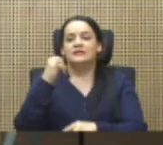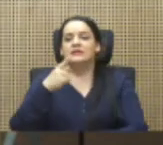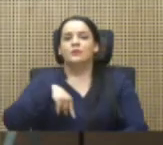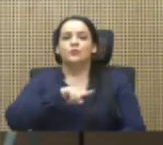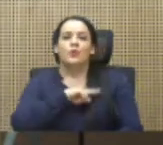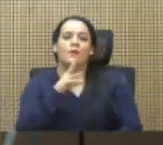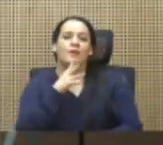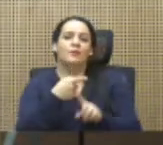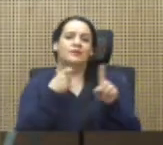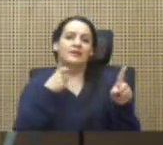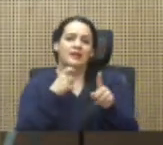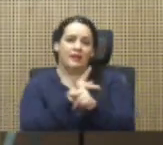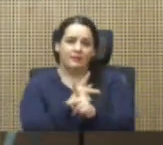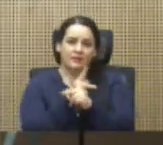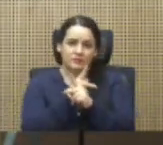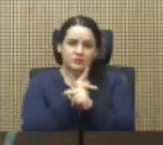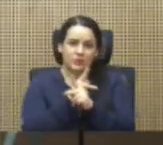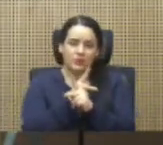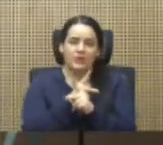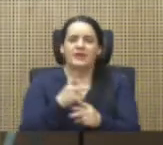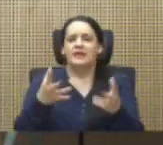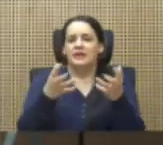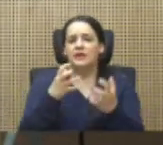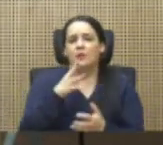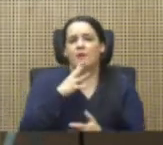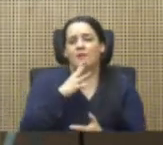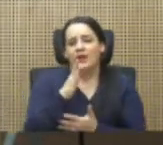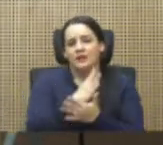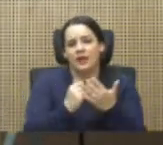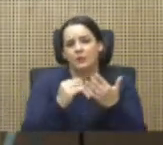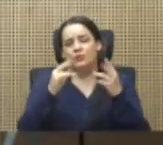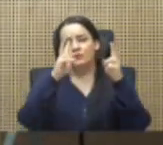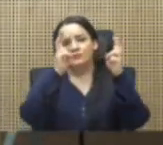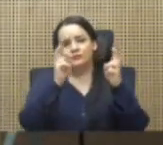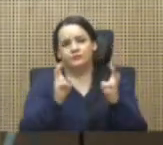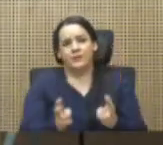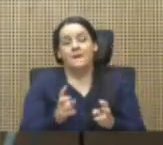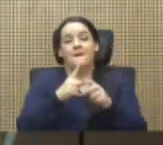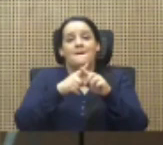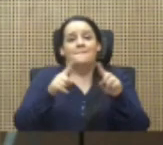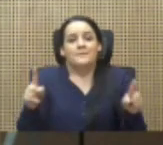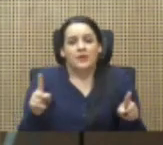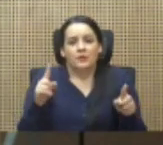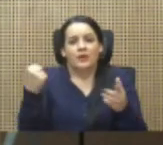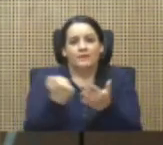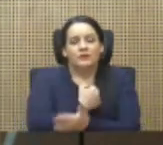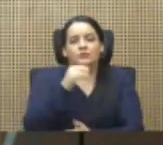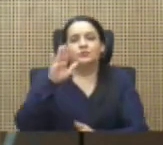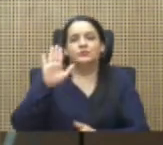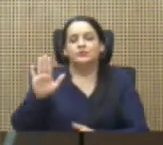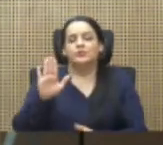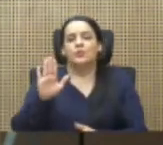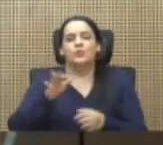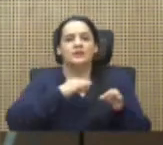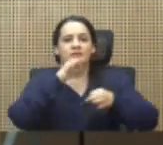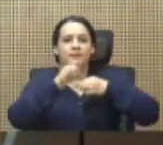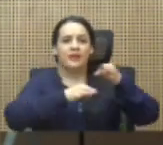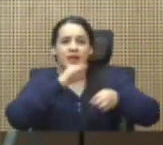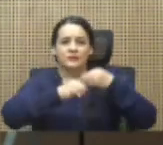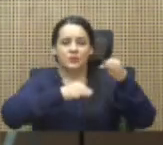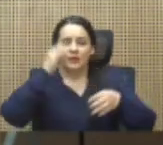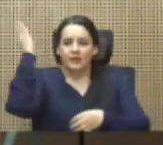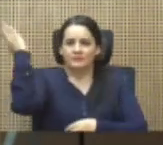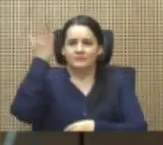la prevención. Quisiera hablar de estos temas, pero lamentablemente su referencia en el discurso